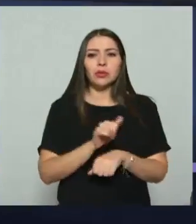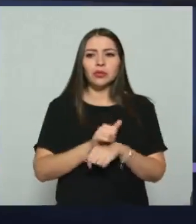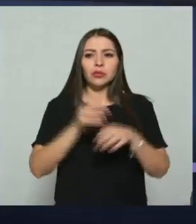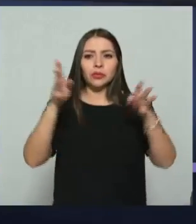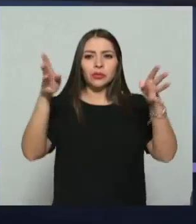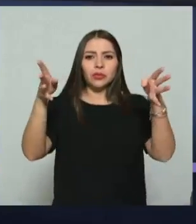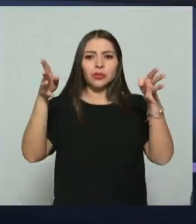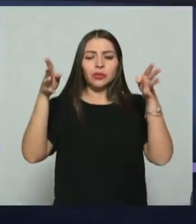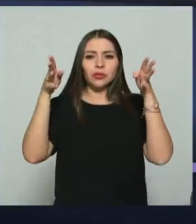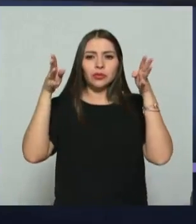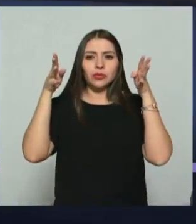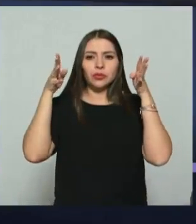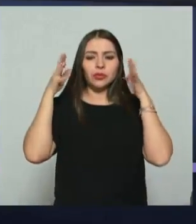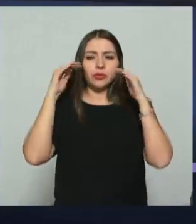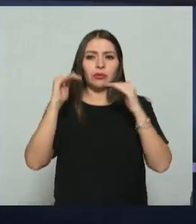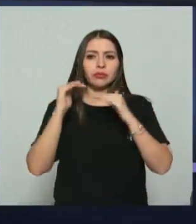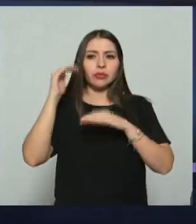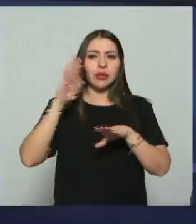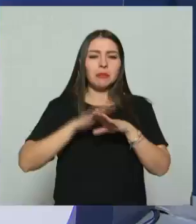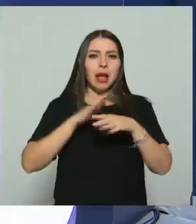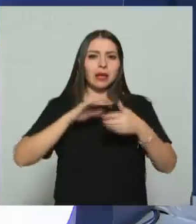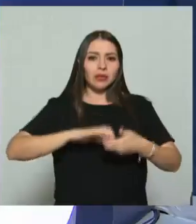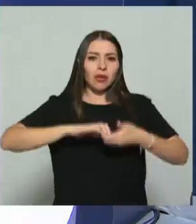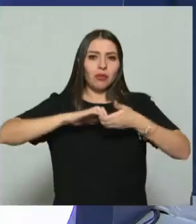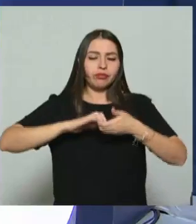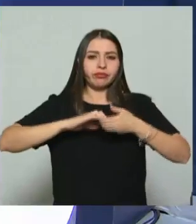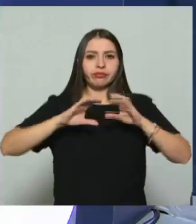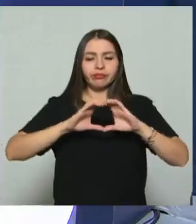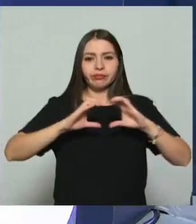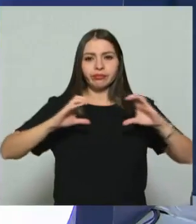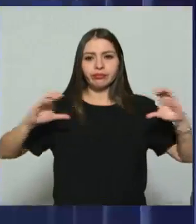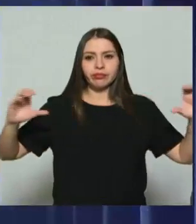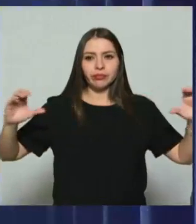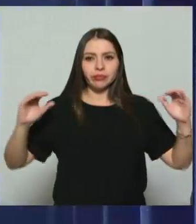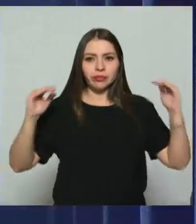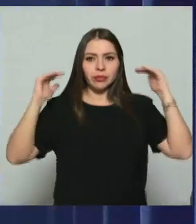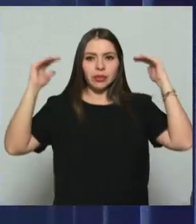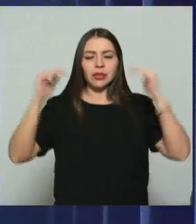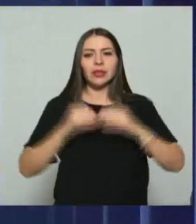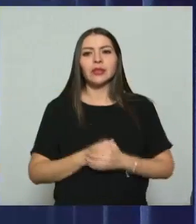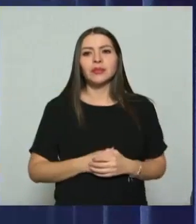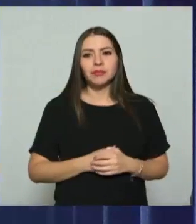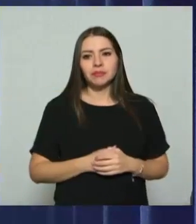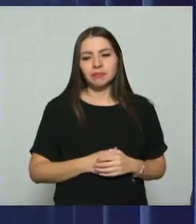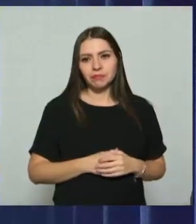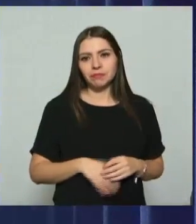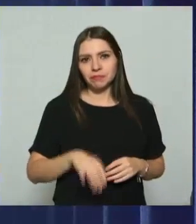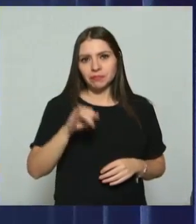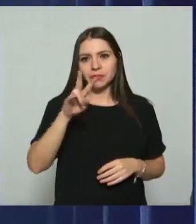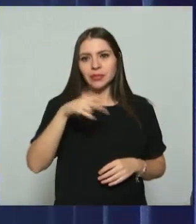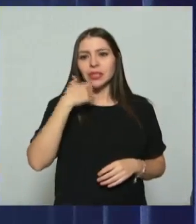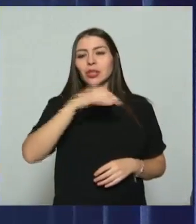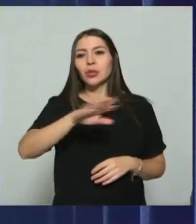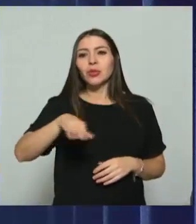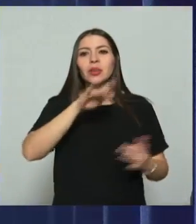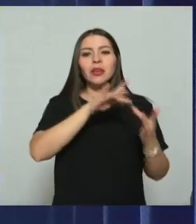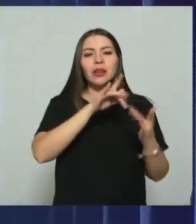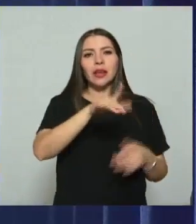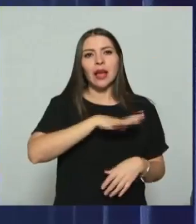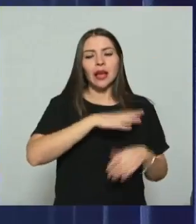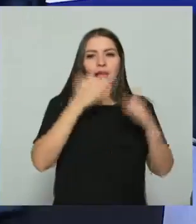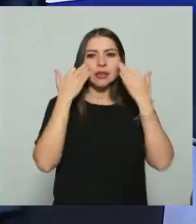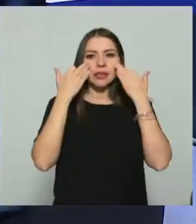de Rabón hacia arriba. No, y bueno, y eso sí, indiscutible. Yo te he tratado de localizar y sí me consta que has estado ahí. Pero además,